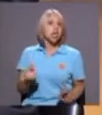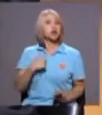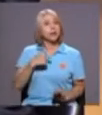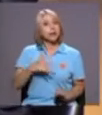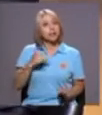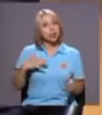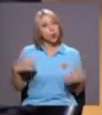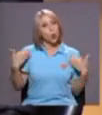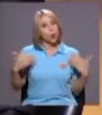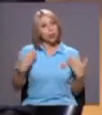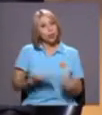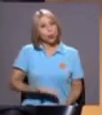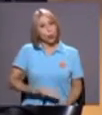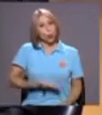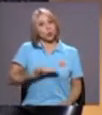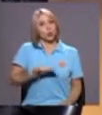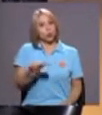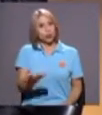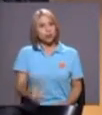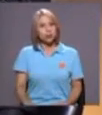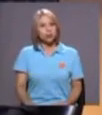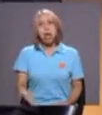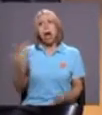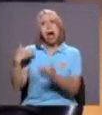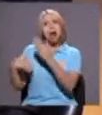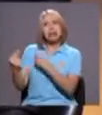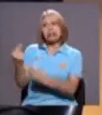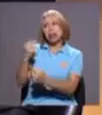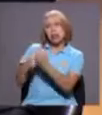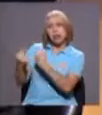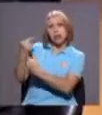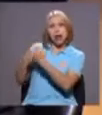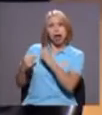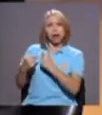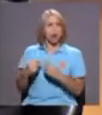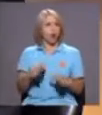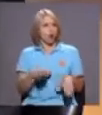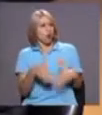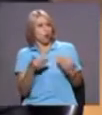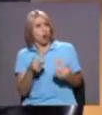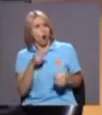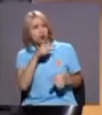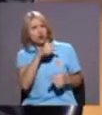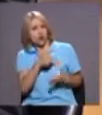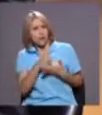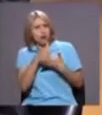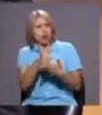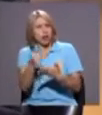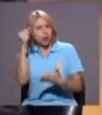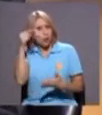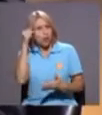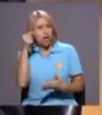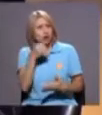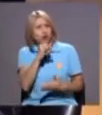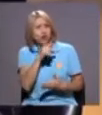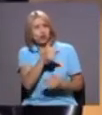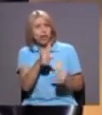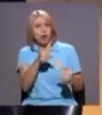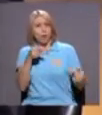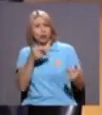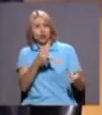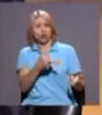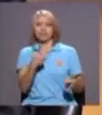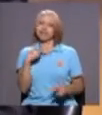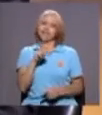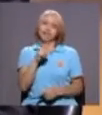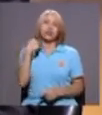contento y orgulloso de haberlo hecho. Tuve mis críticas en esa época, ¿cómo voy a ayudarle yo a un gobierno siendo yo de la oposición? Yo creo que todos